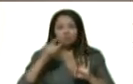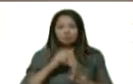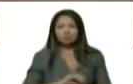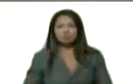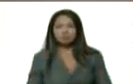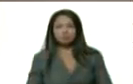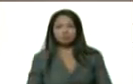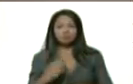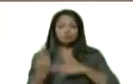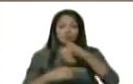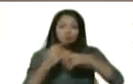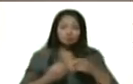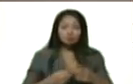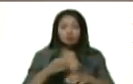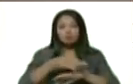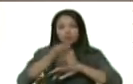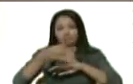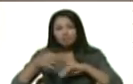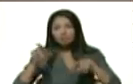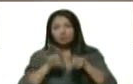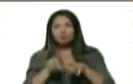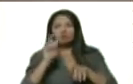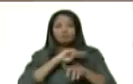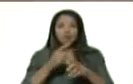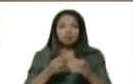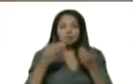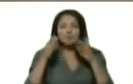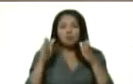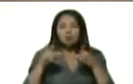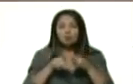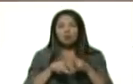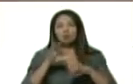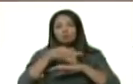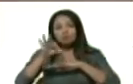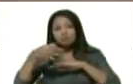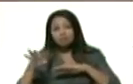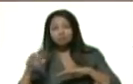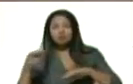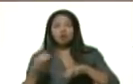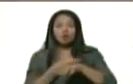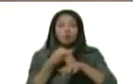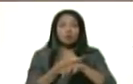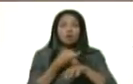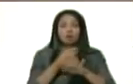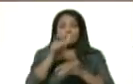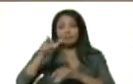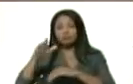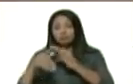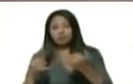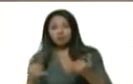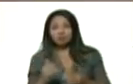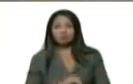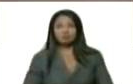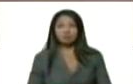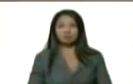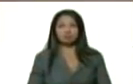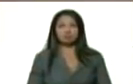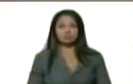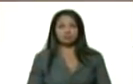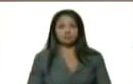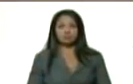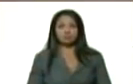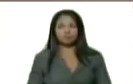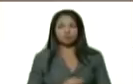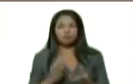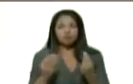municipal, la revolución y el municipio, el poder popular y el municipio, el gobierno de la gente con el municipio. Es